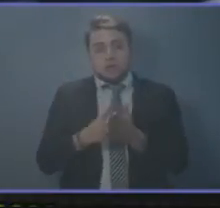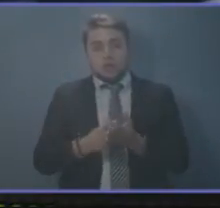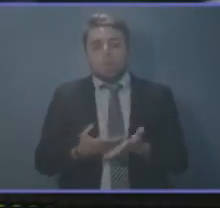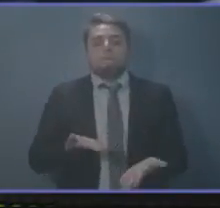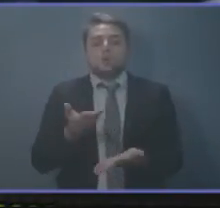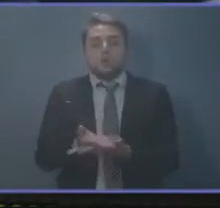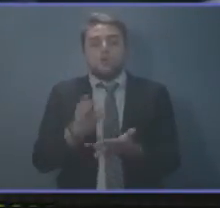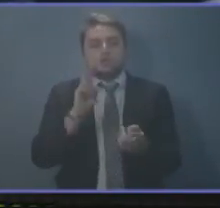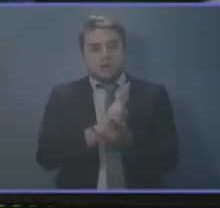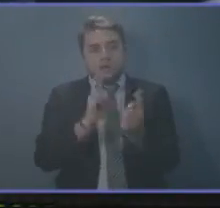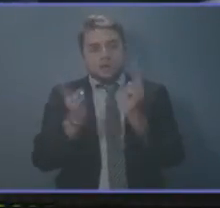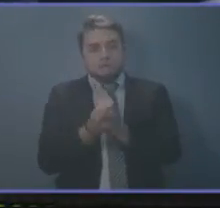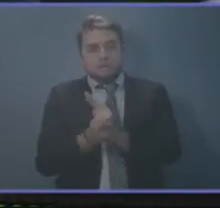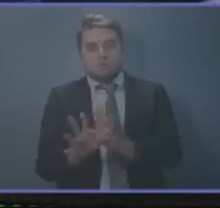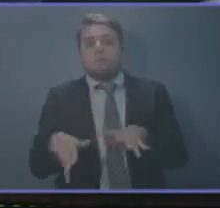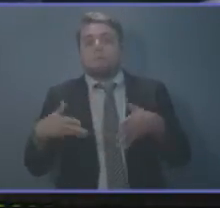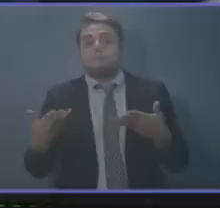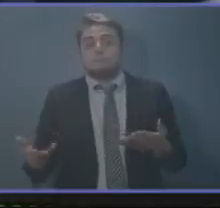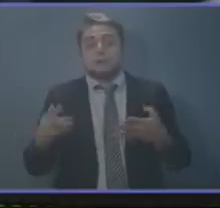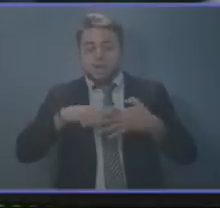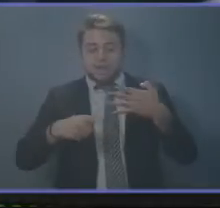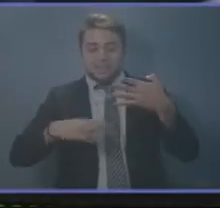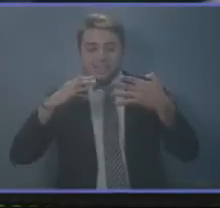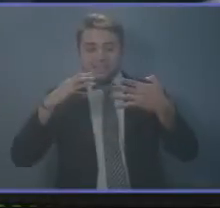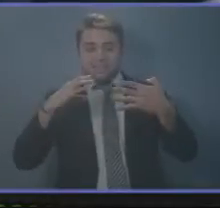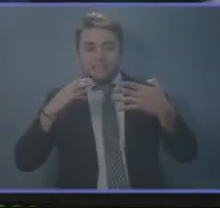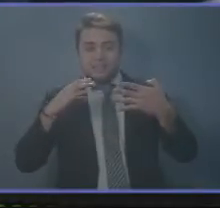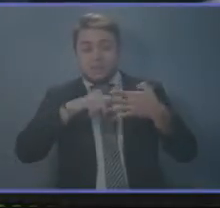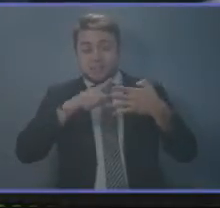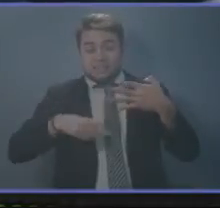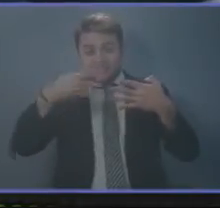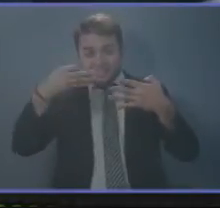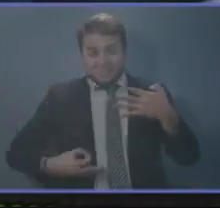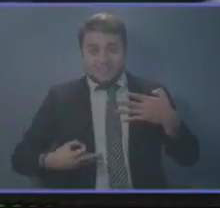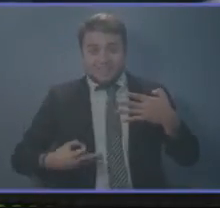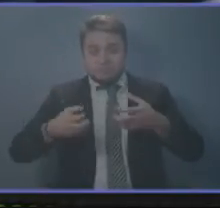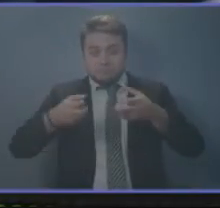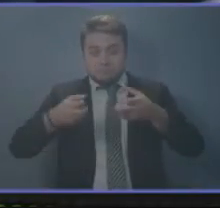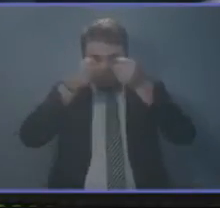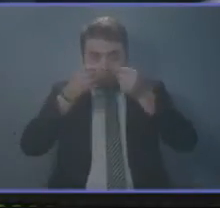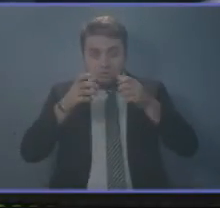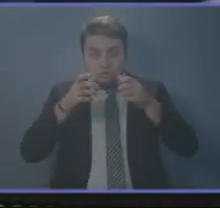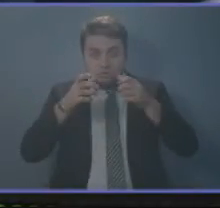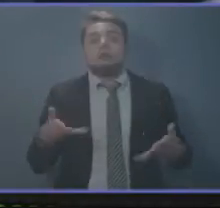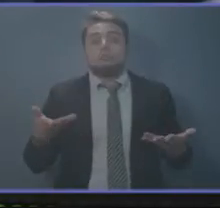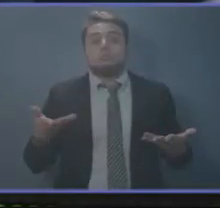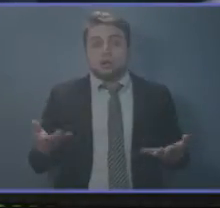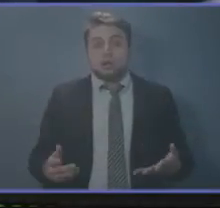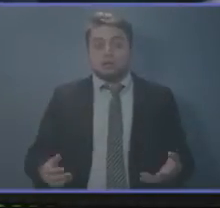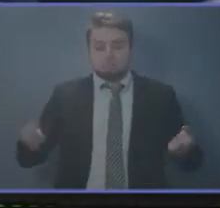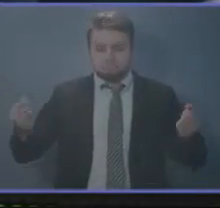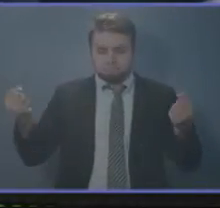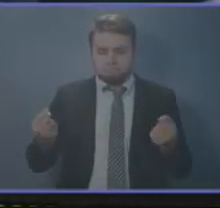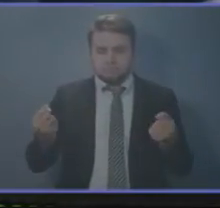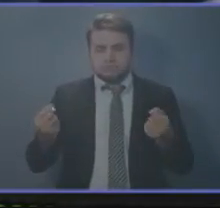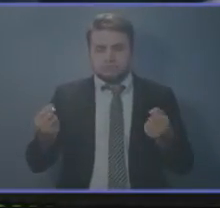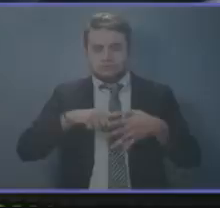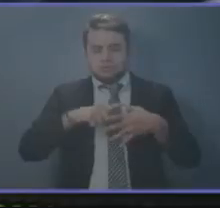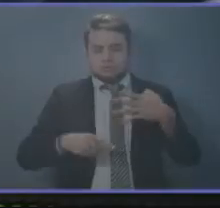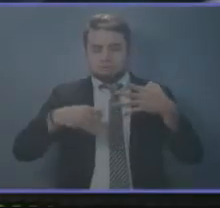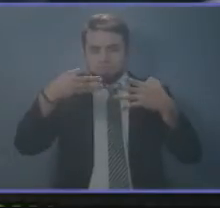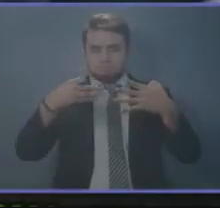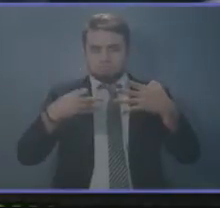al Código Penal que buscan penalizar con cárcel a aquellos conductores del transporte